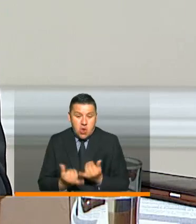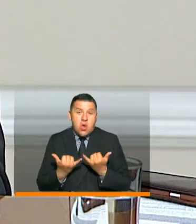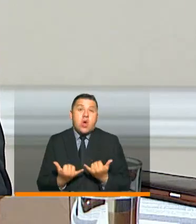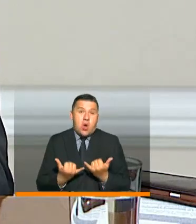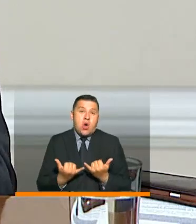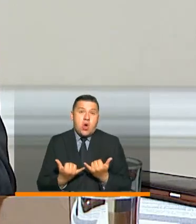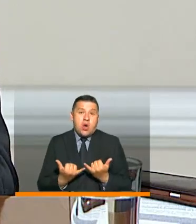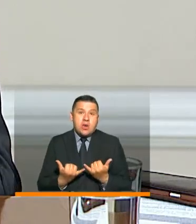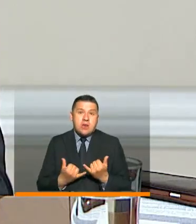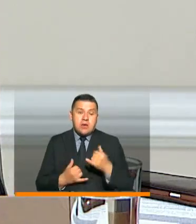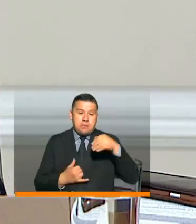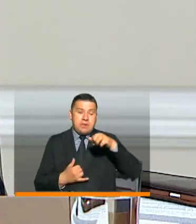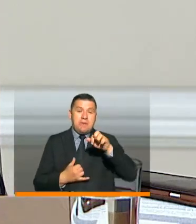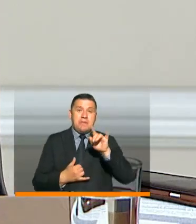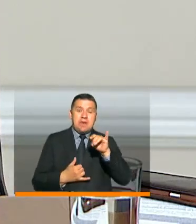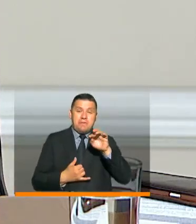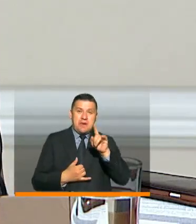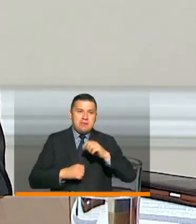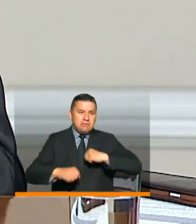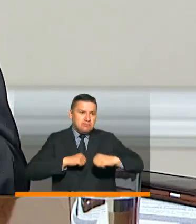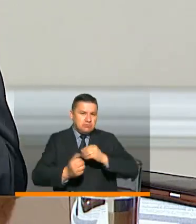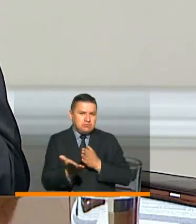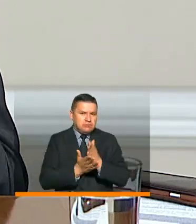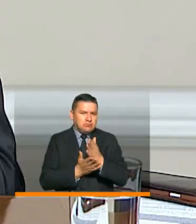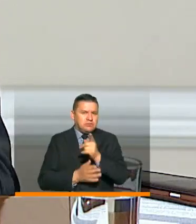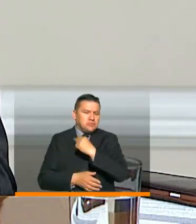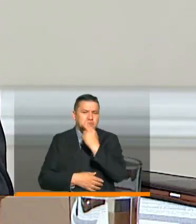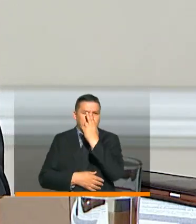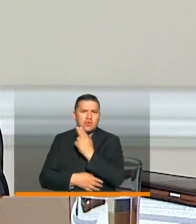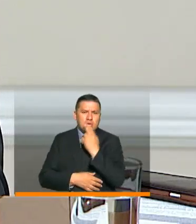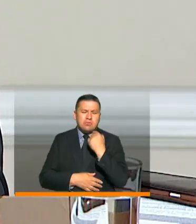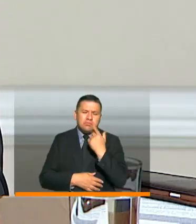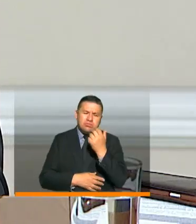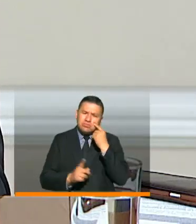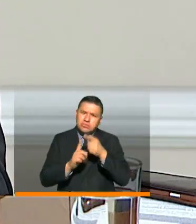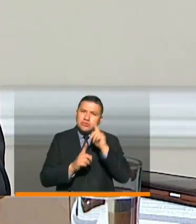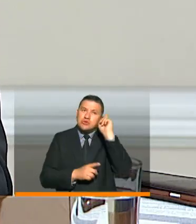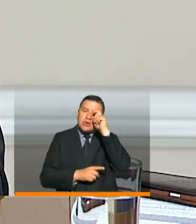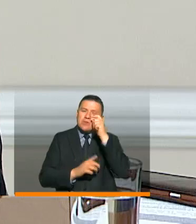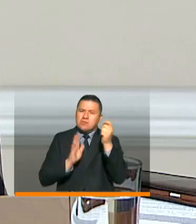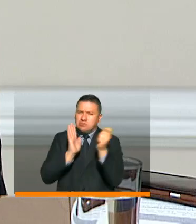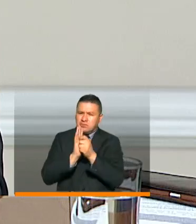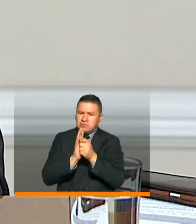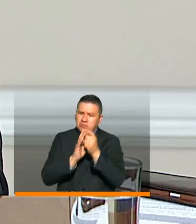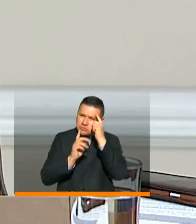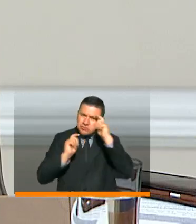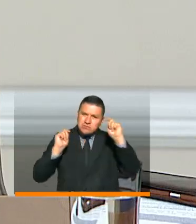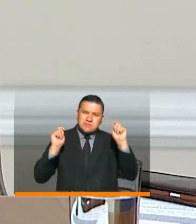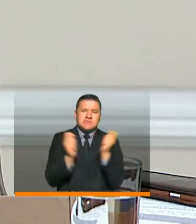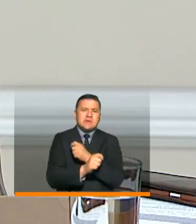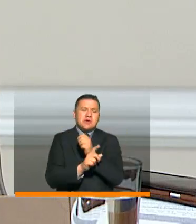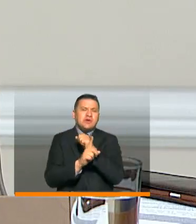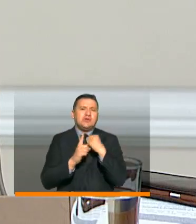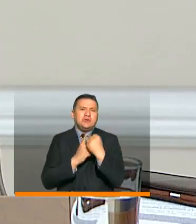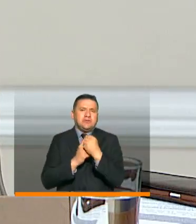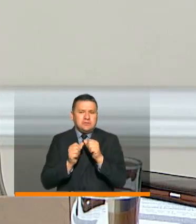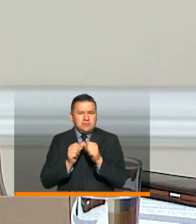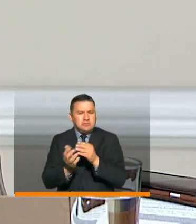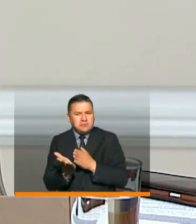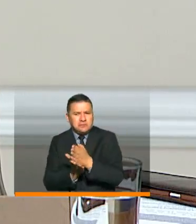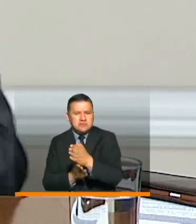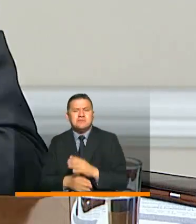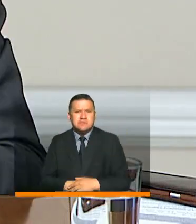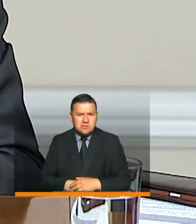por esto, las pymes son protagonistas de ese compromiso que tenemos como gobierno por la transformación social